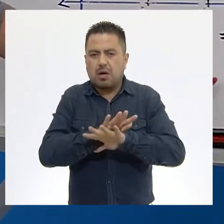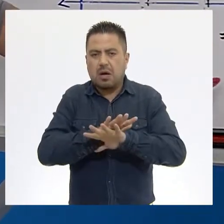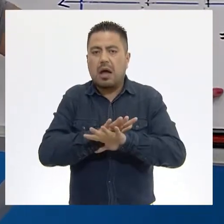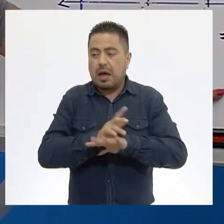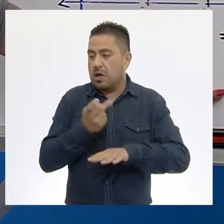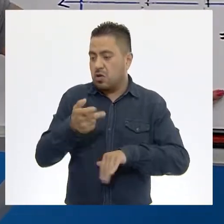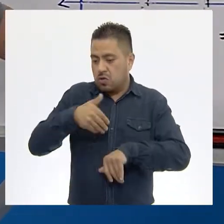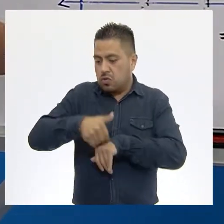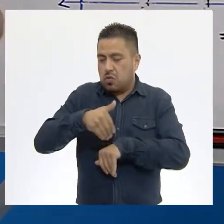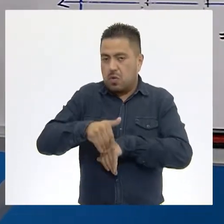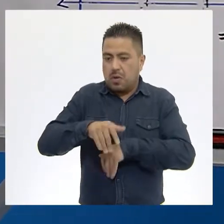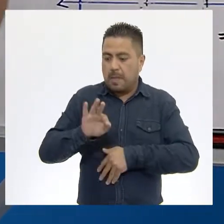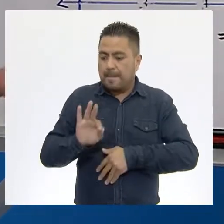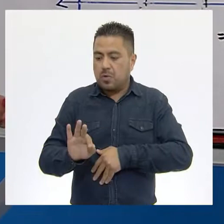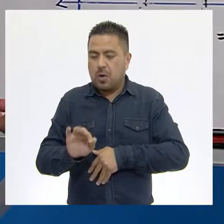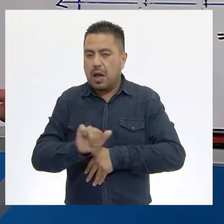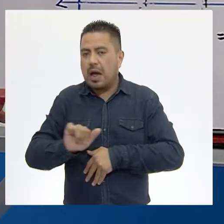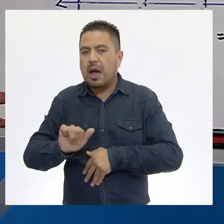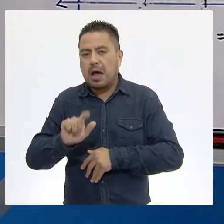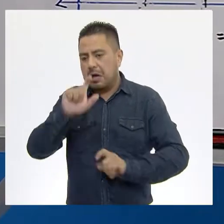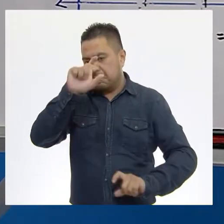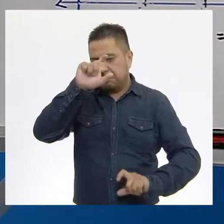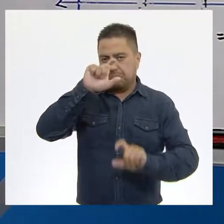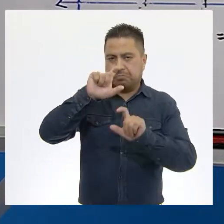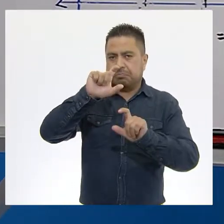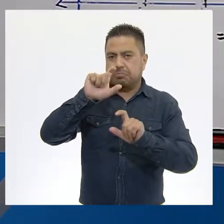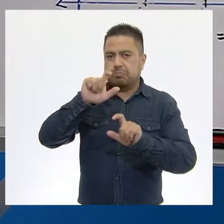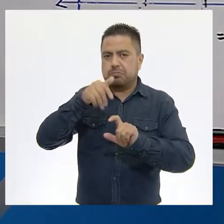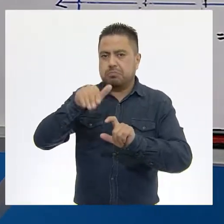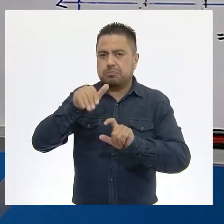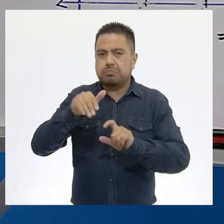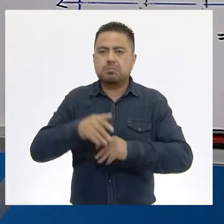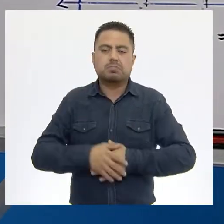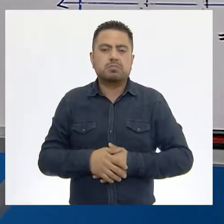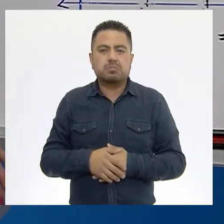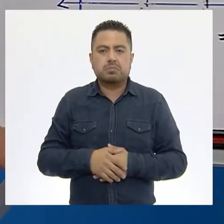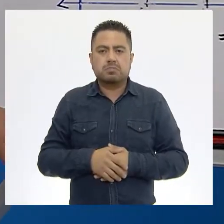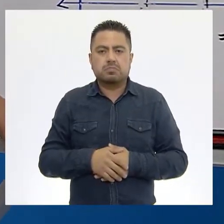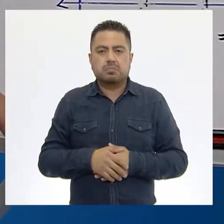convirtiendo nuestros números decimales en números fraccionarios.